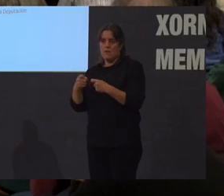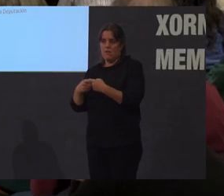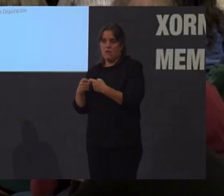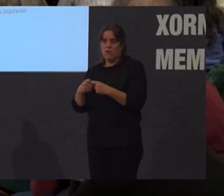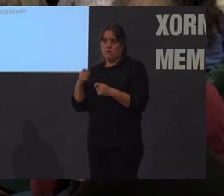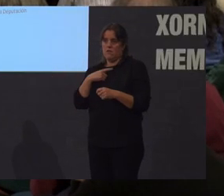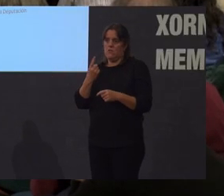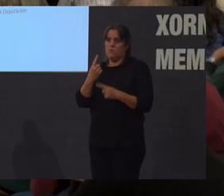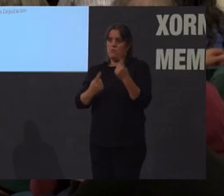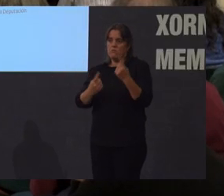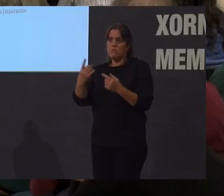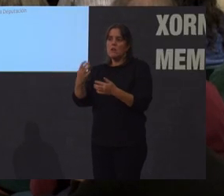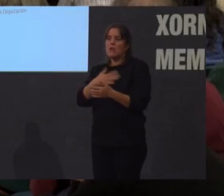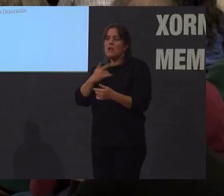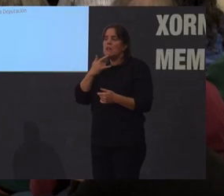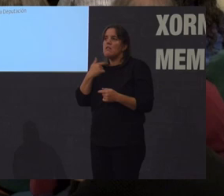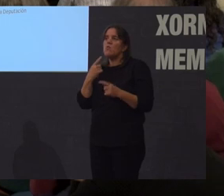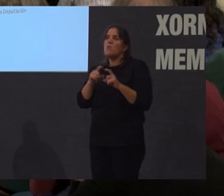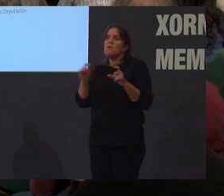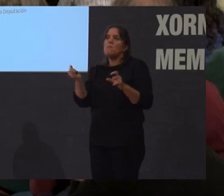fin, era un empresario